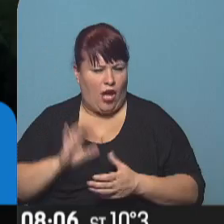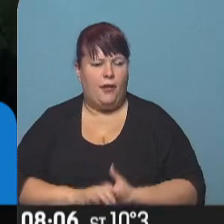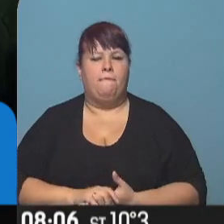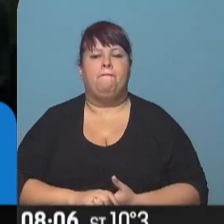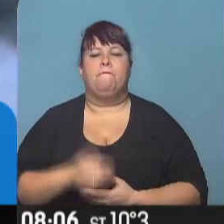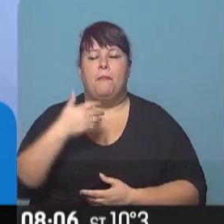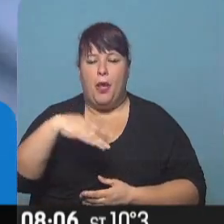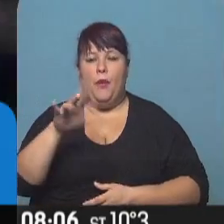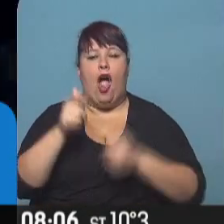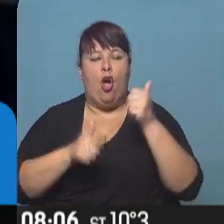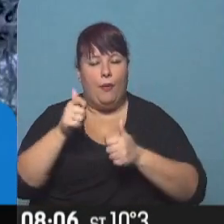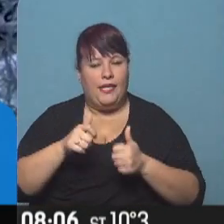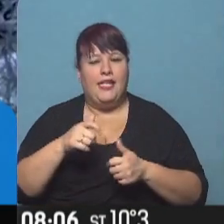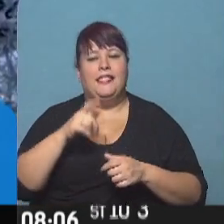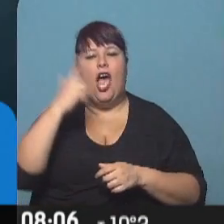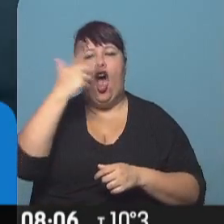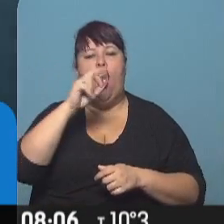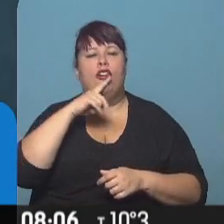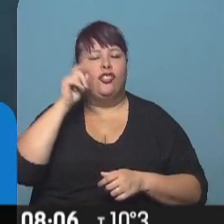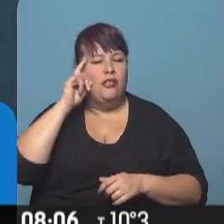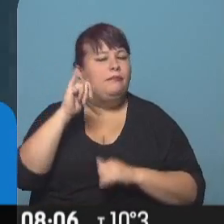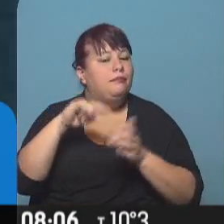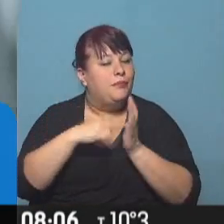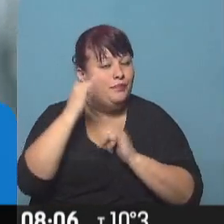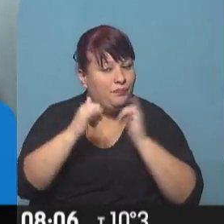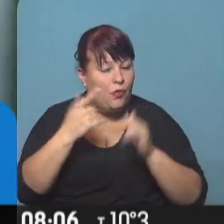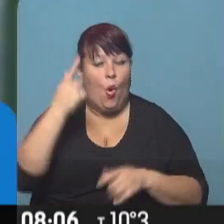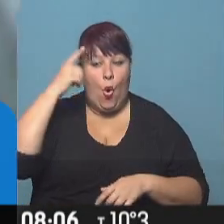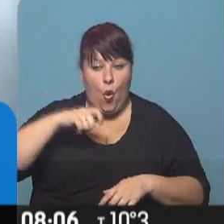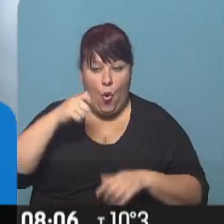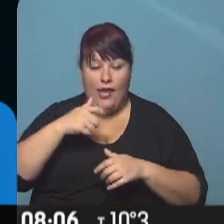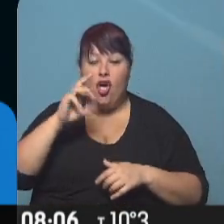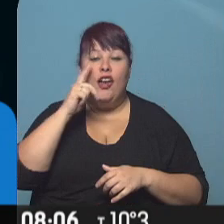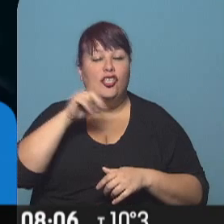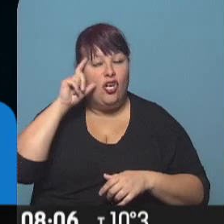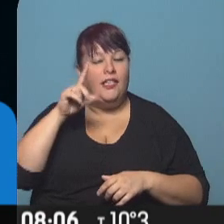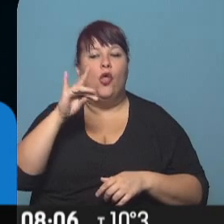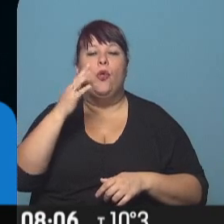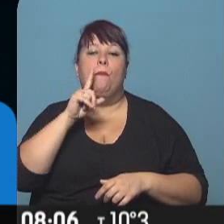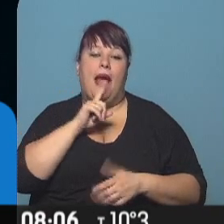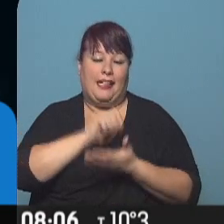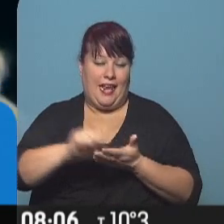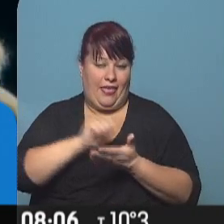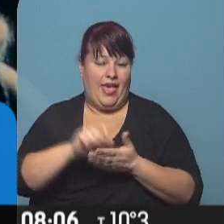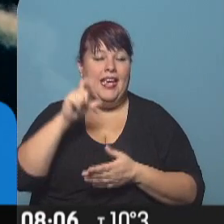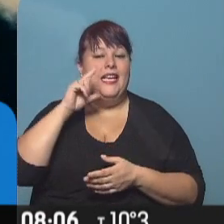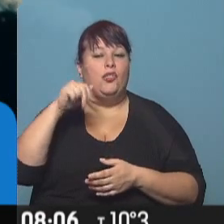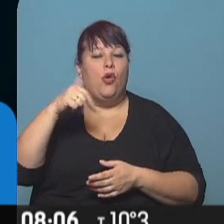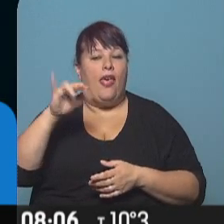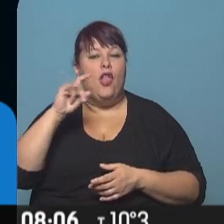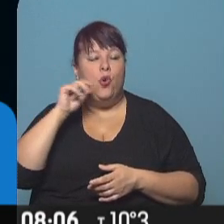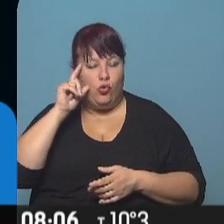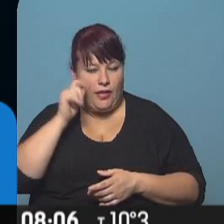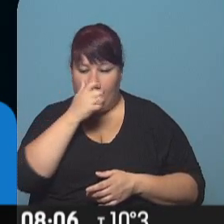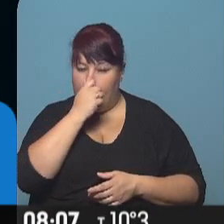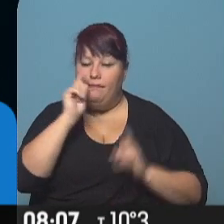que va a estar compitiendo en la sección Horizonte. Detalle: uno de los jurados de la sección Horizonte es Andrés Duprat, guionista del Ciudadano Ilustre. Y